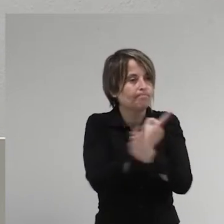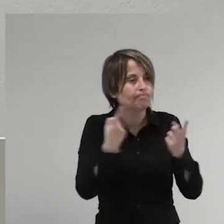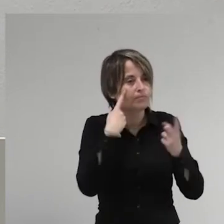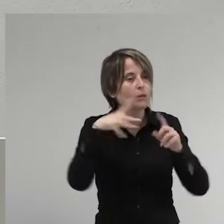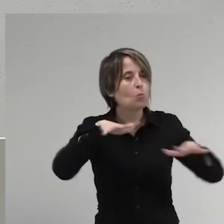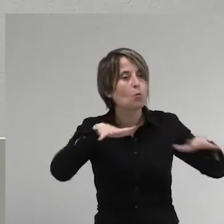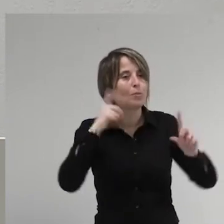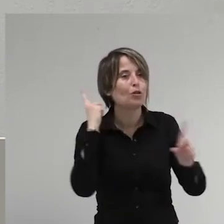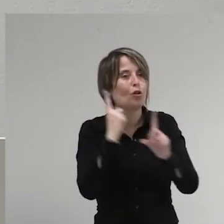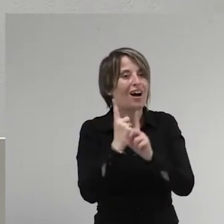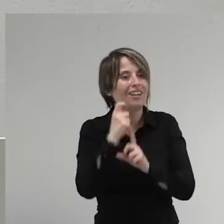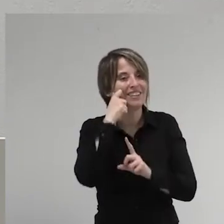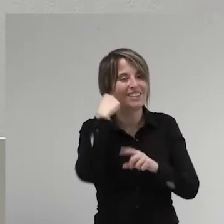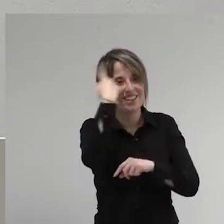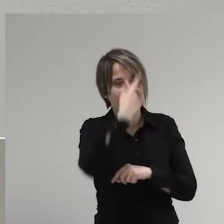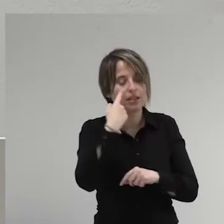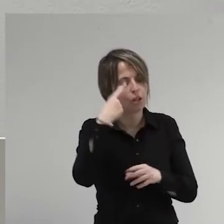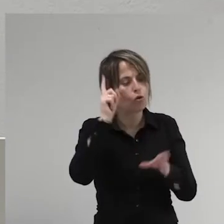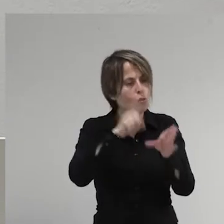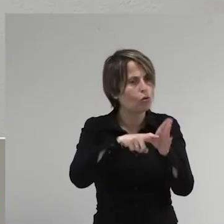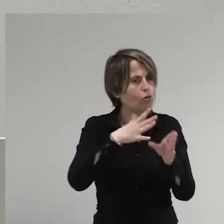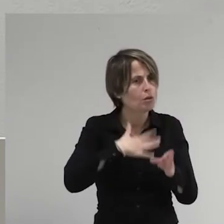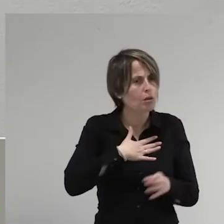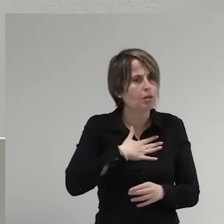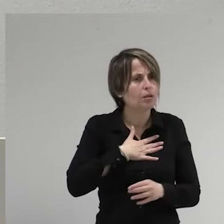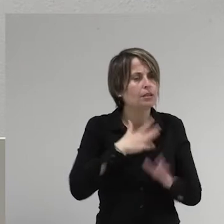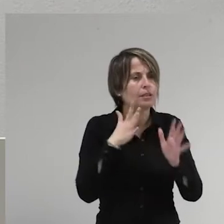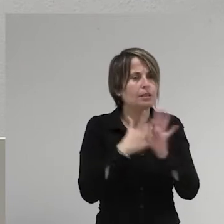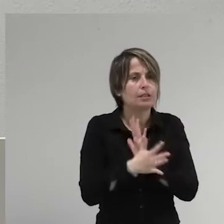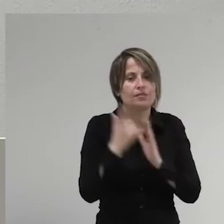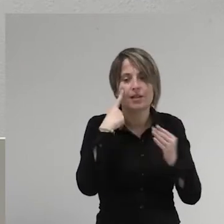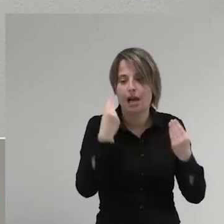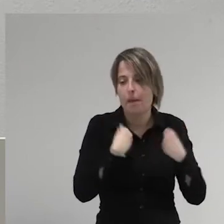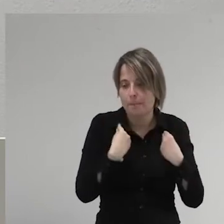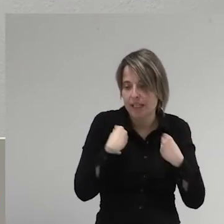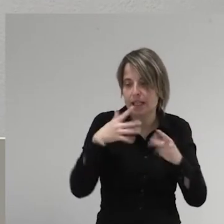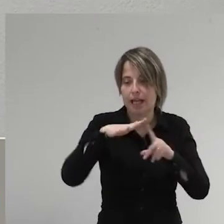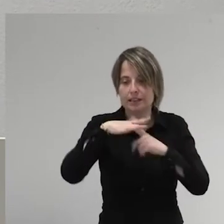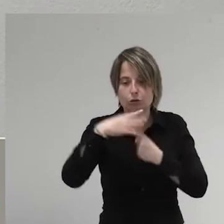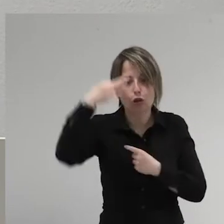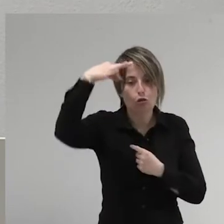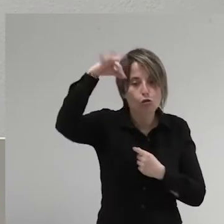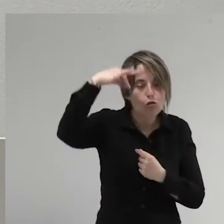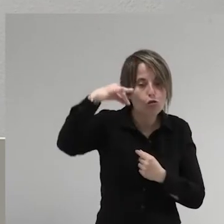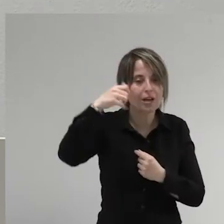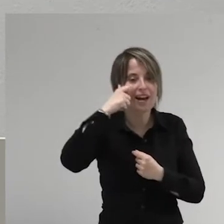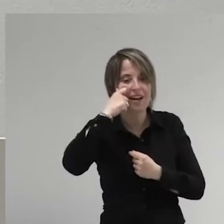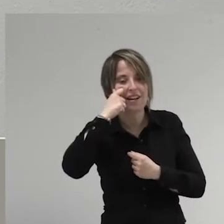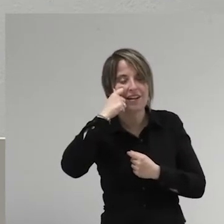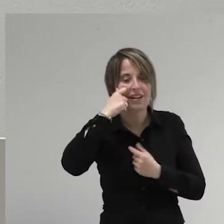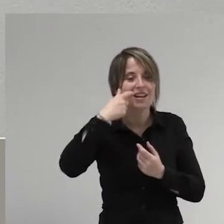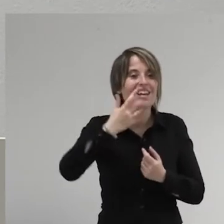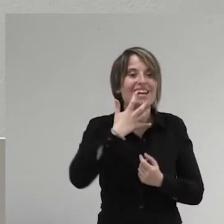movimiento antirracista, ¿no?, del cual yo formo parte, pero no podemos tomar una vida, una situación, una experiencia racial